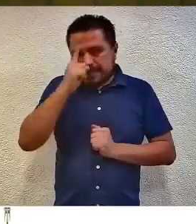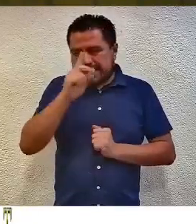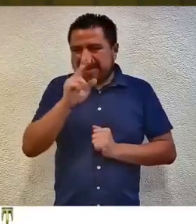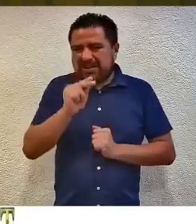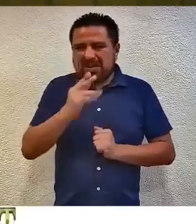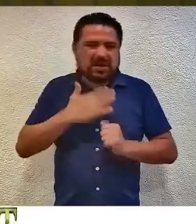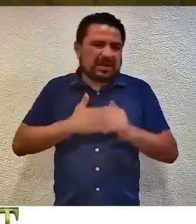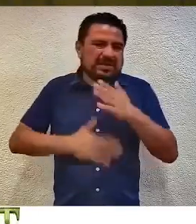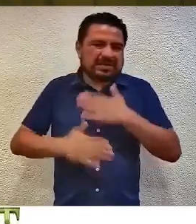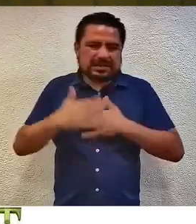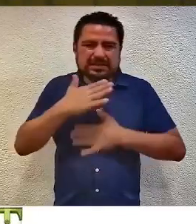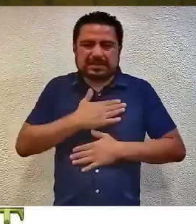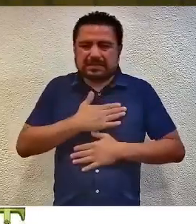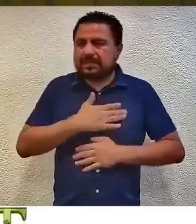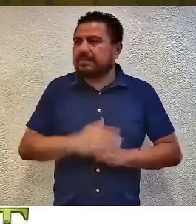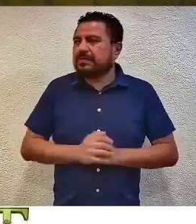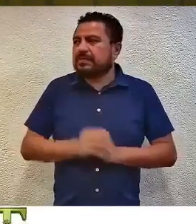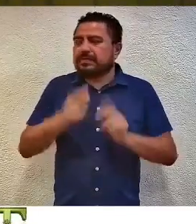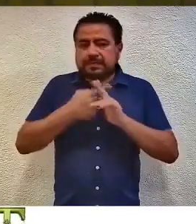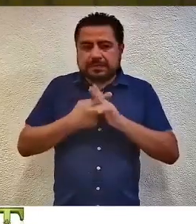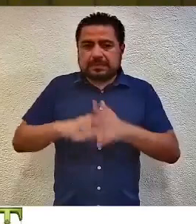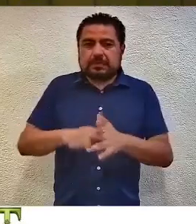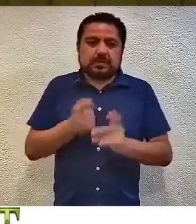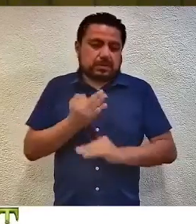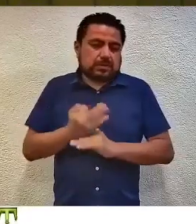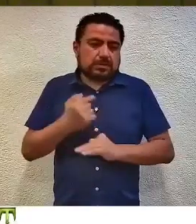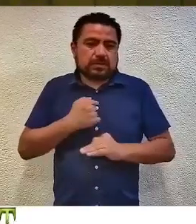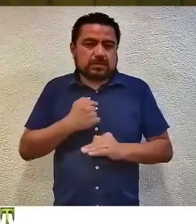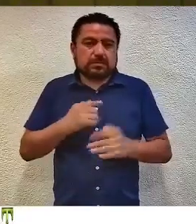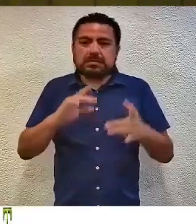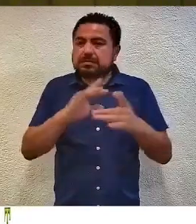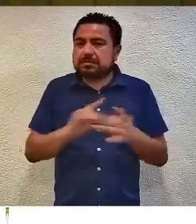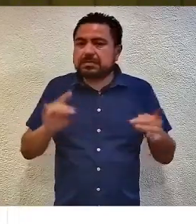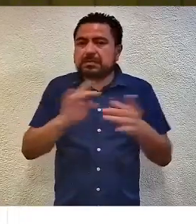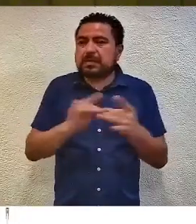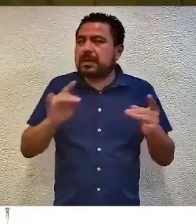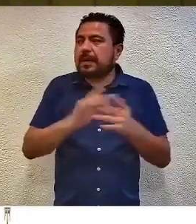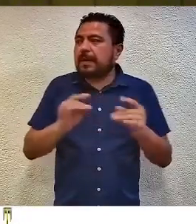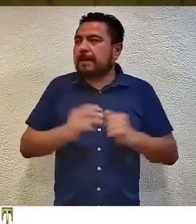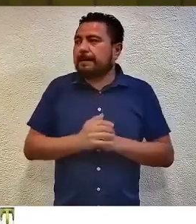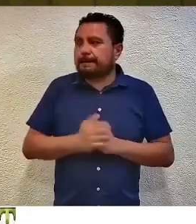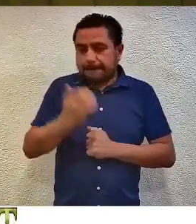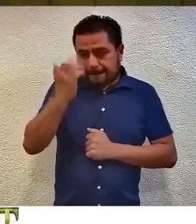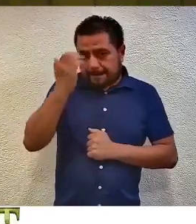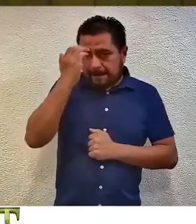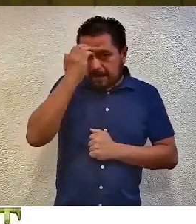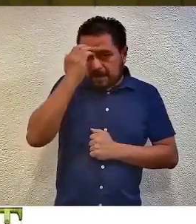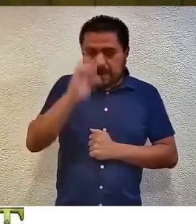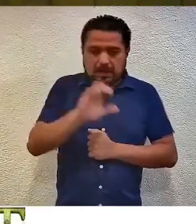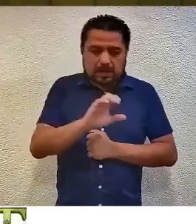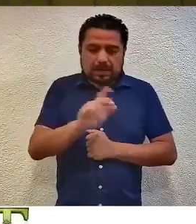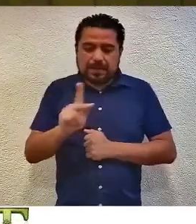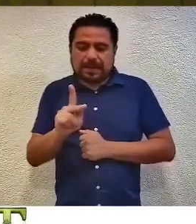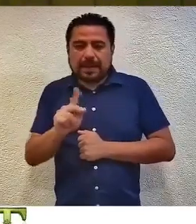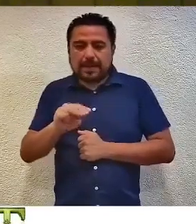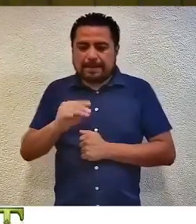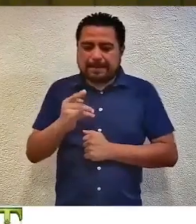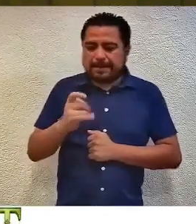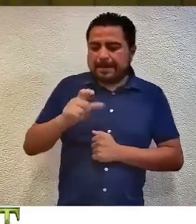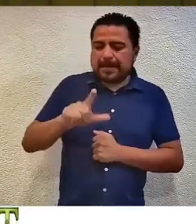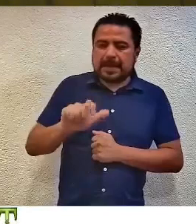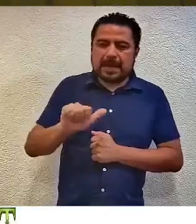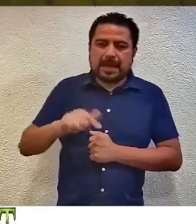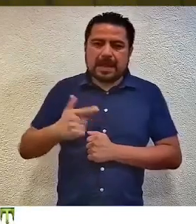cansarnos. Iniciaría diciendo que conozco al contador Miguel Ángel Rabadán.